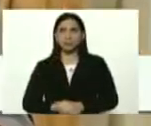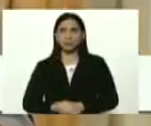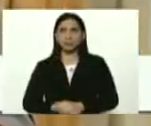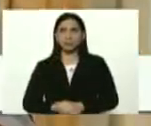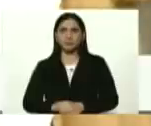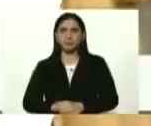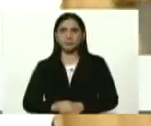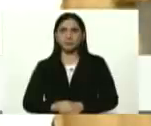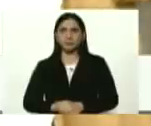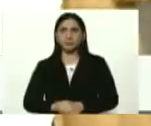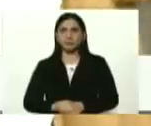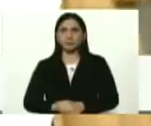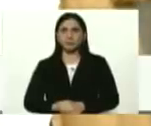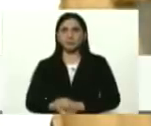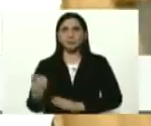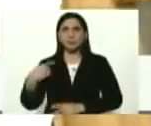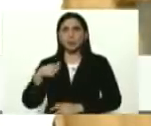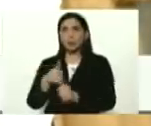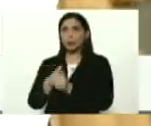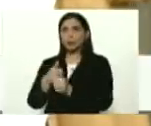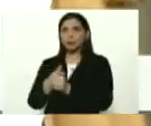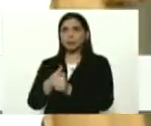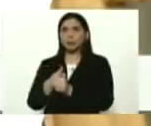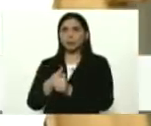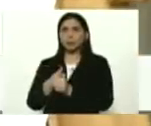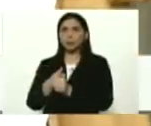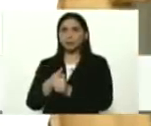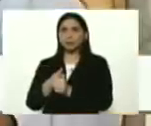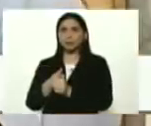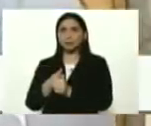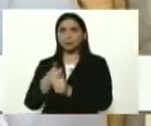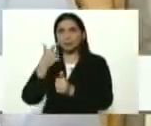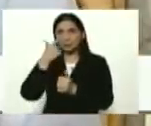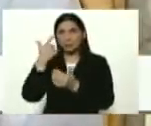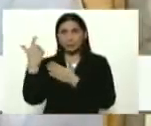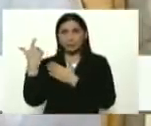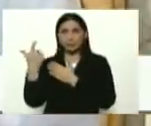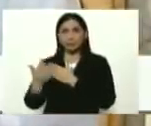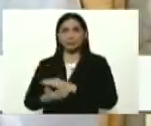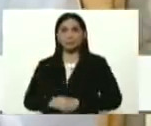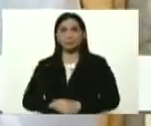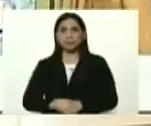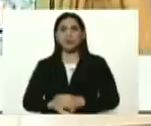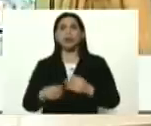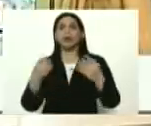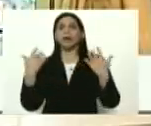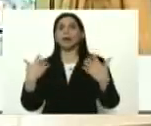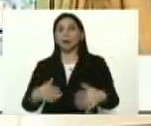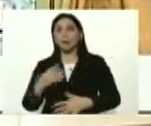Para ver, por aquí tengo mi asistente, el edecán. ¡Miren la esquina! ¡Ajá!